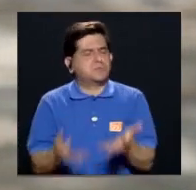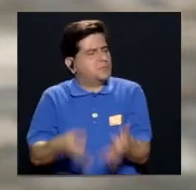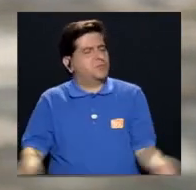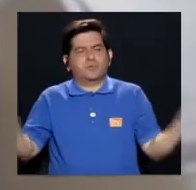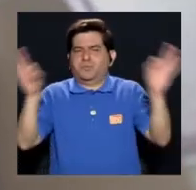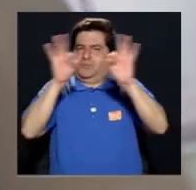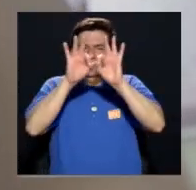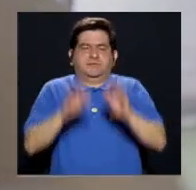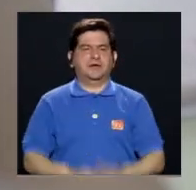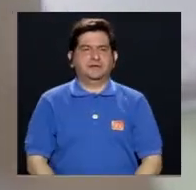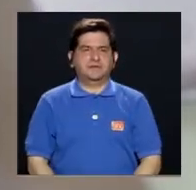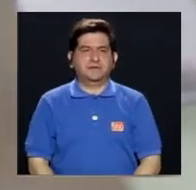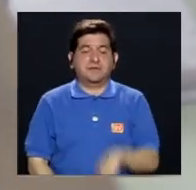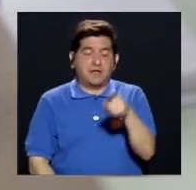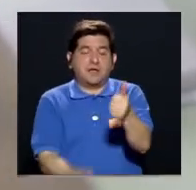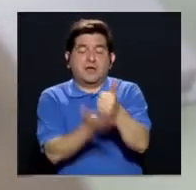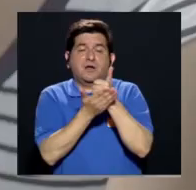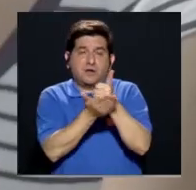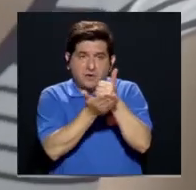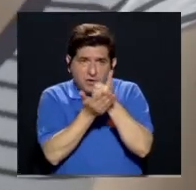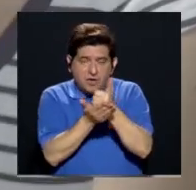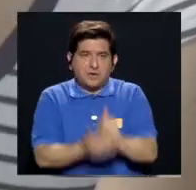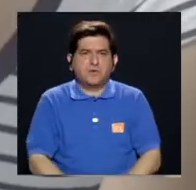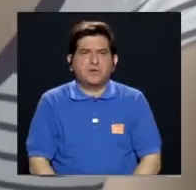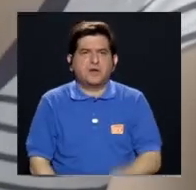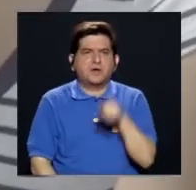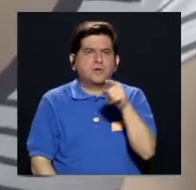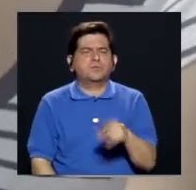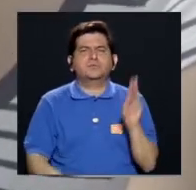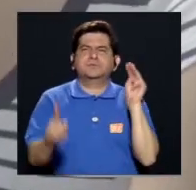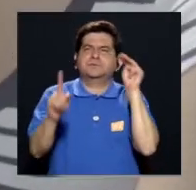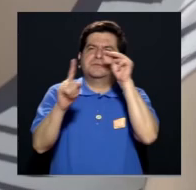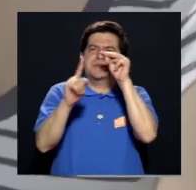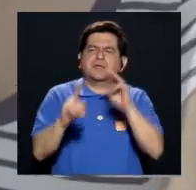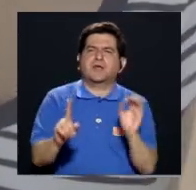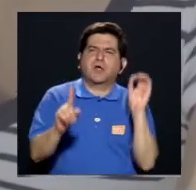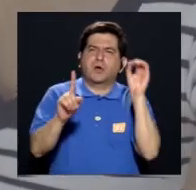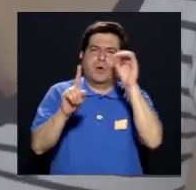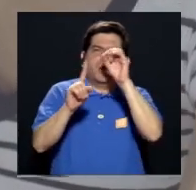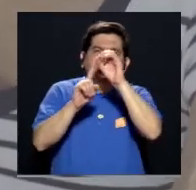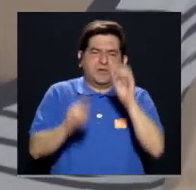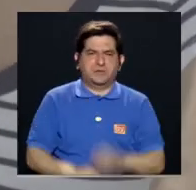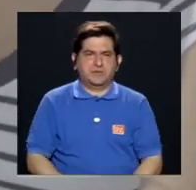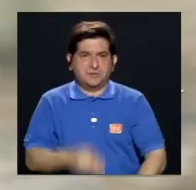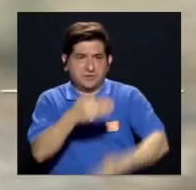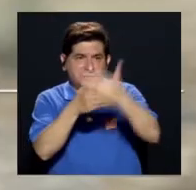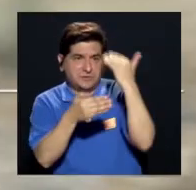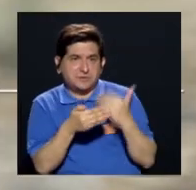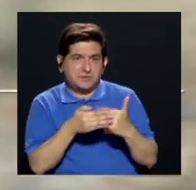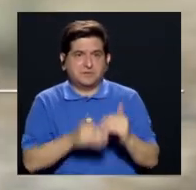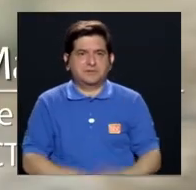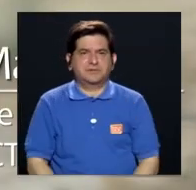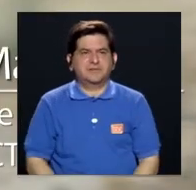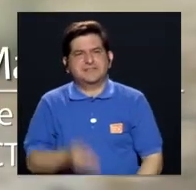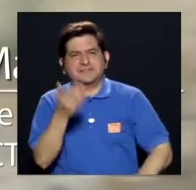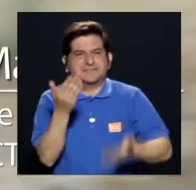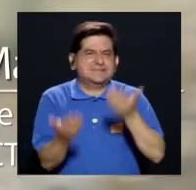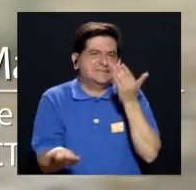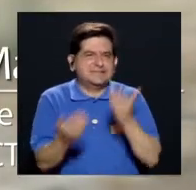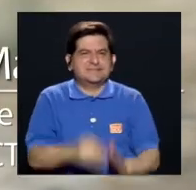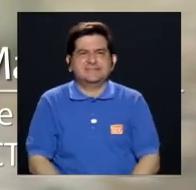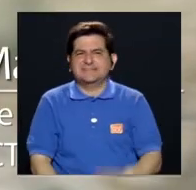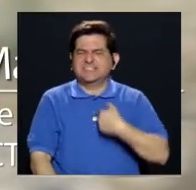importante porque eso te ayudaba mucho con plantearte tus metas, tus objetivos. Antes era